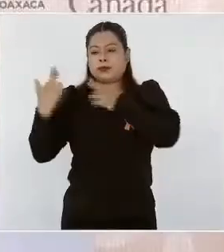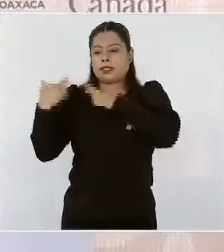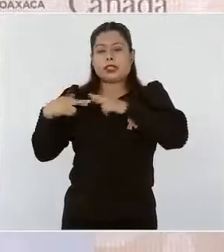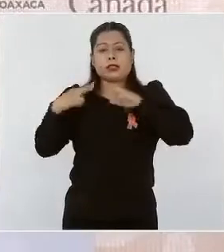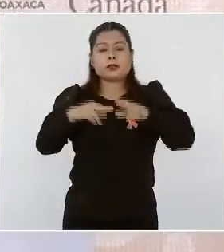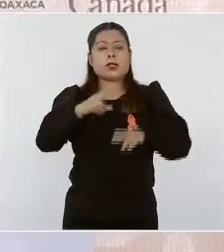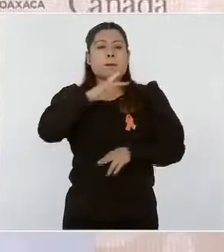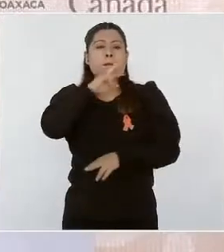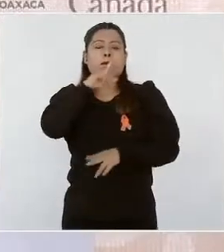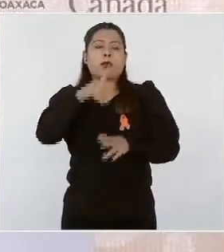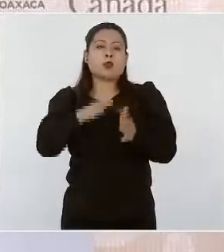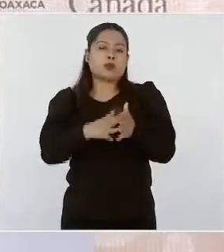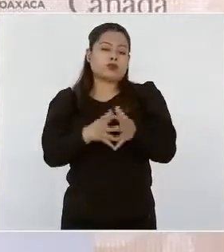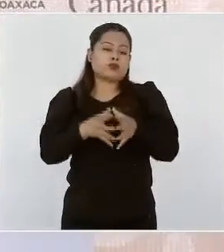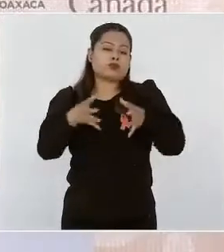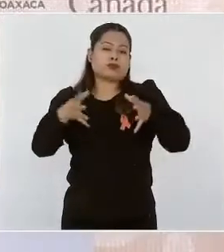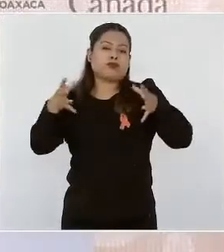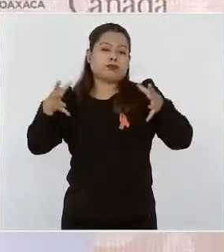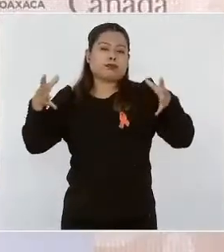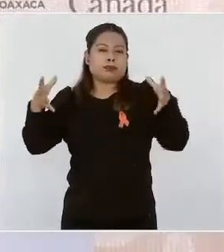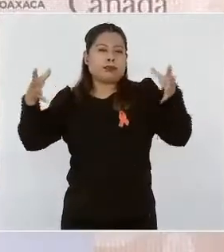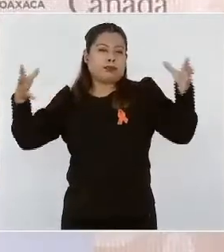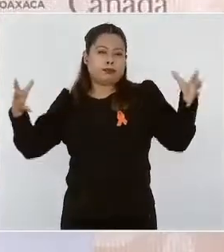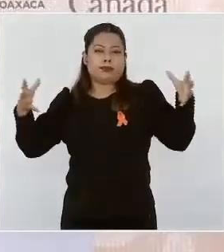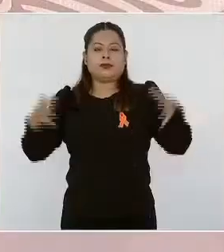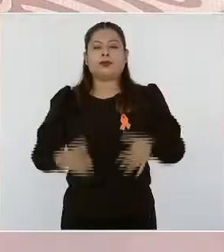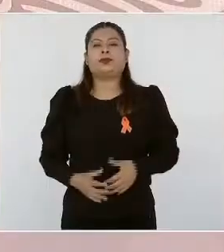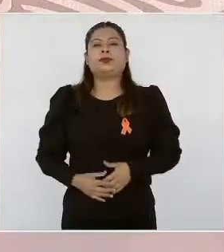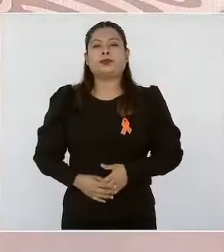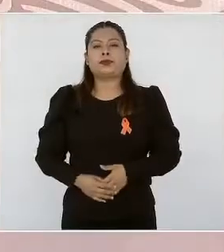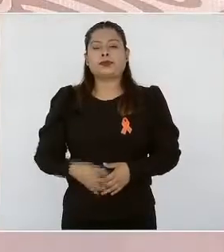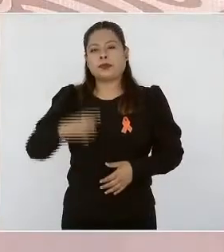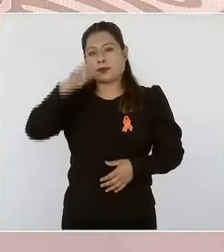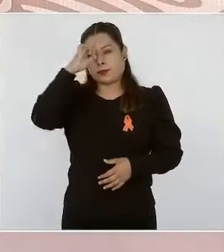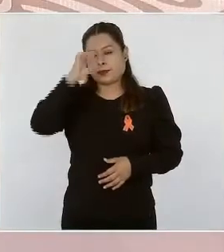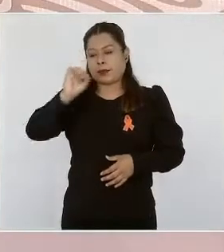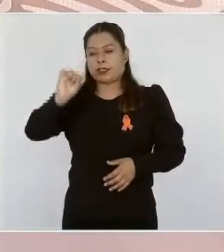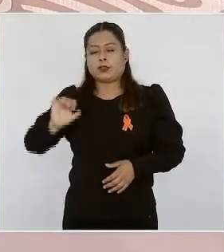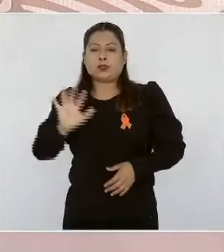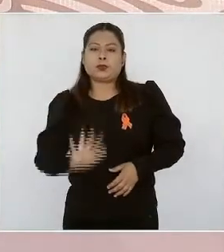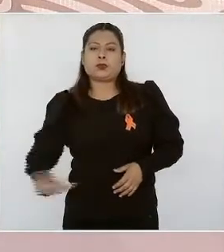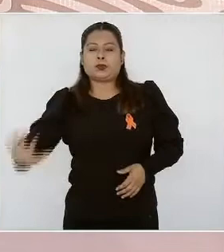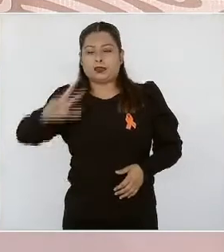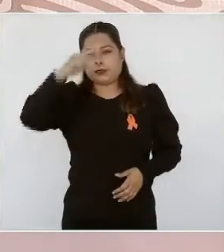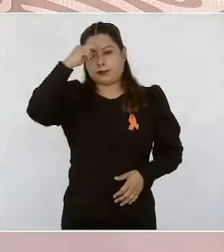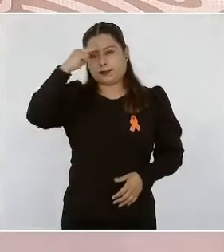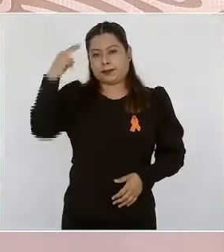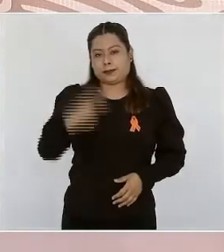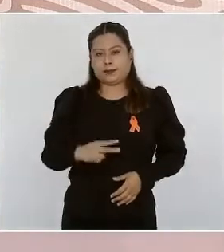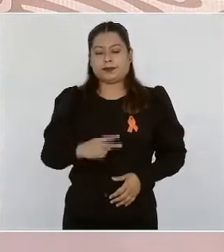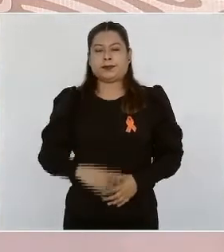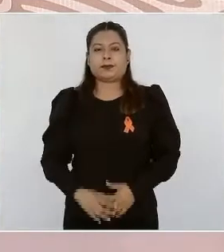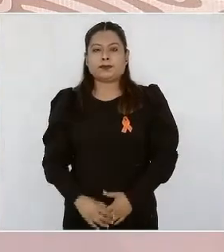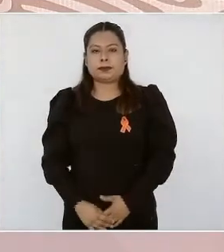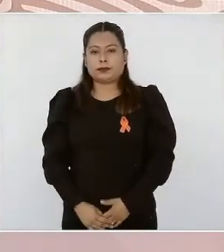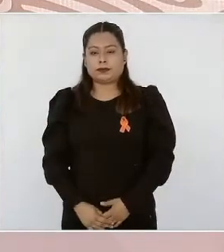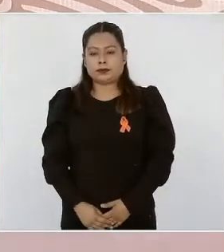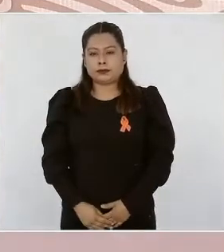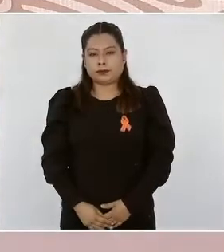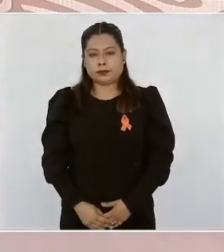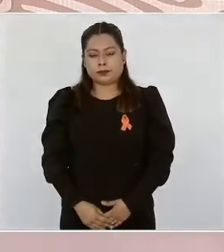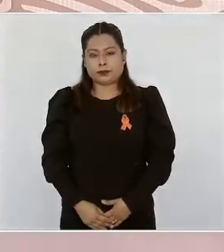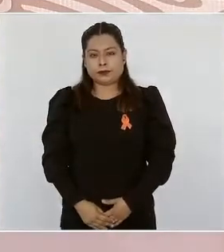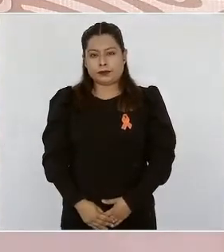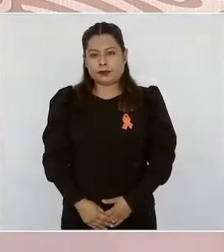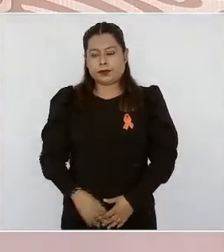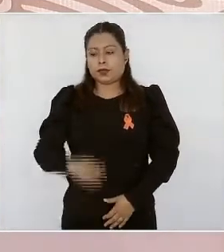representa el mejor motor de crecimiento para el sureste de México y, por supuesto, de México.